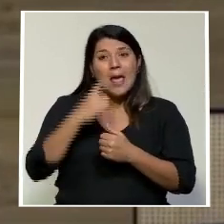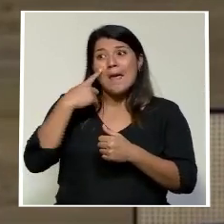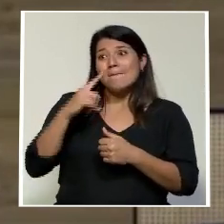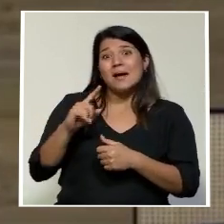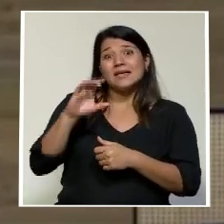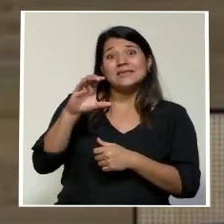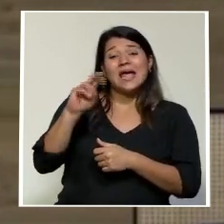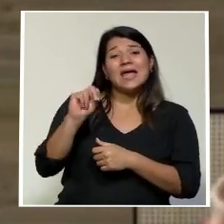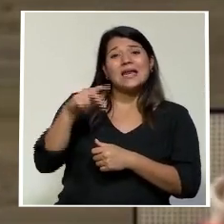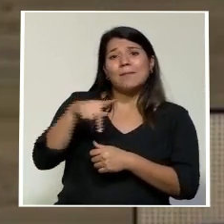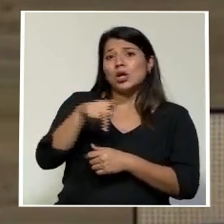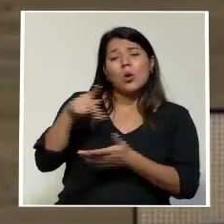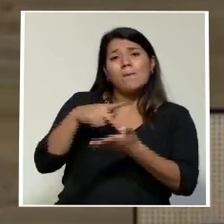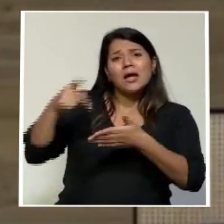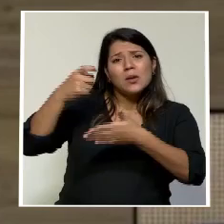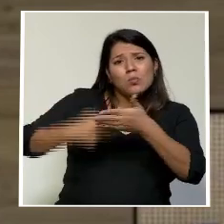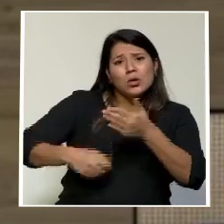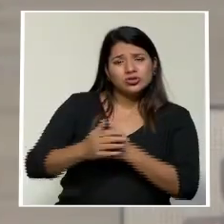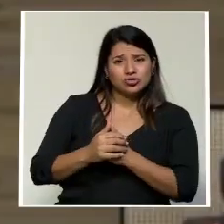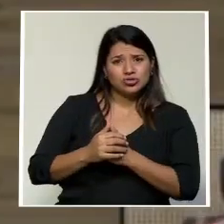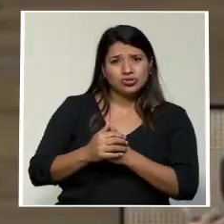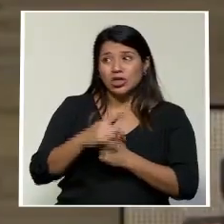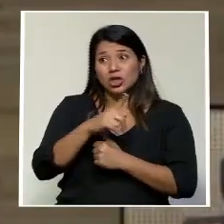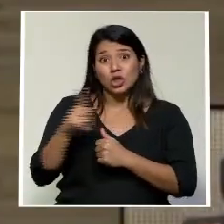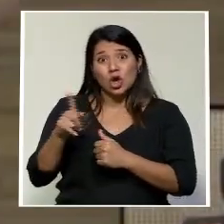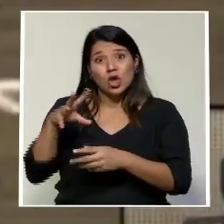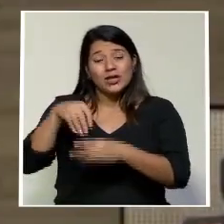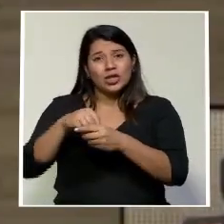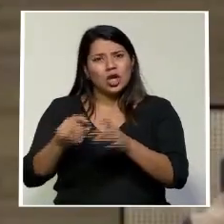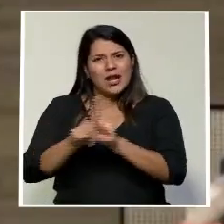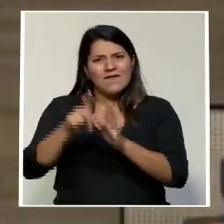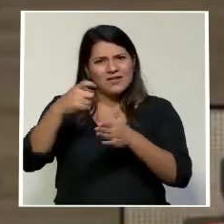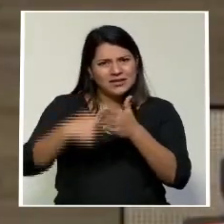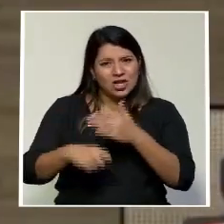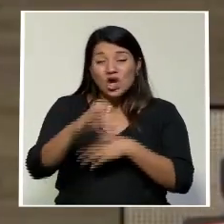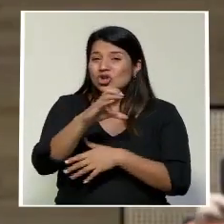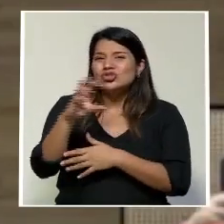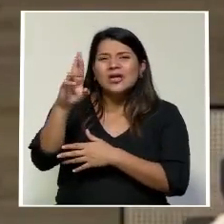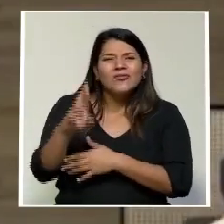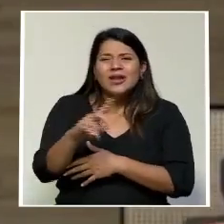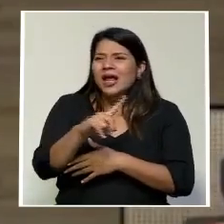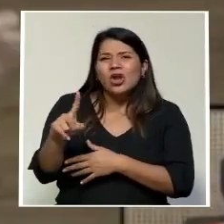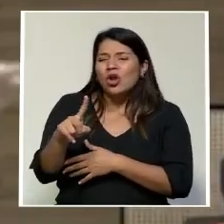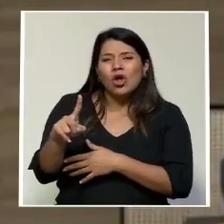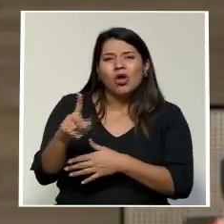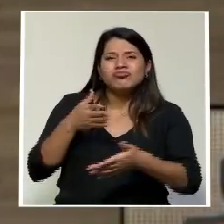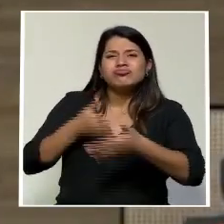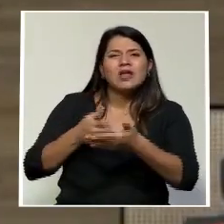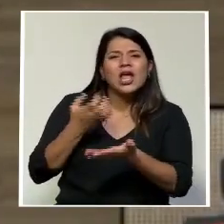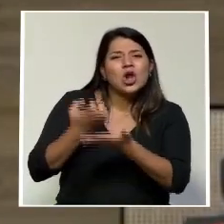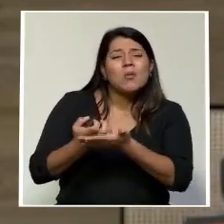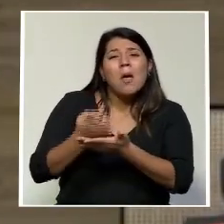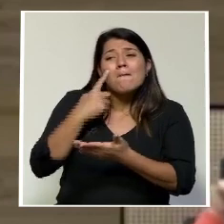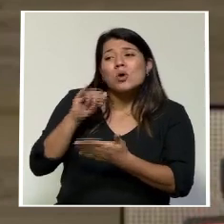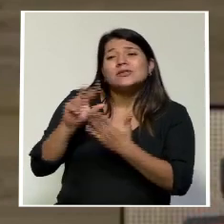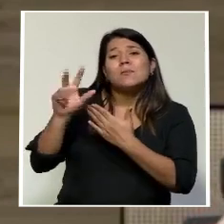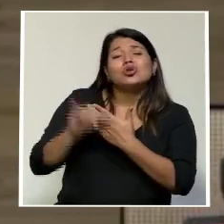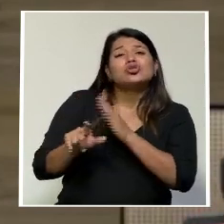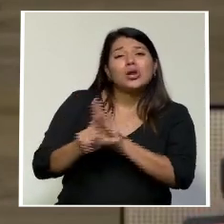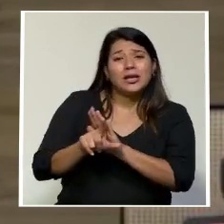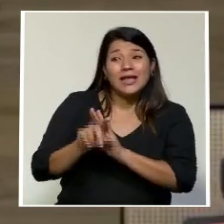y sacarlo de la regla fiscal. El país no va a quebrar por este proyecto de ley, el proyecto tiene progresividad y el